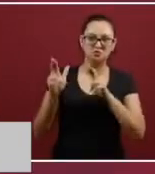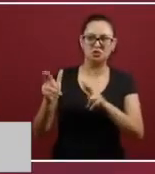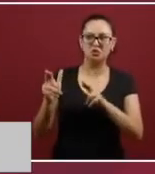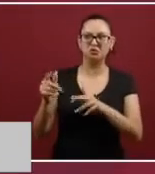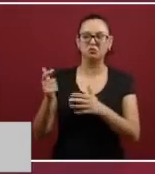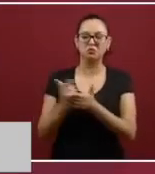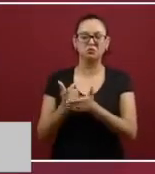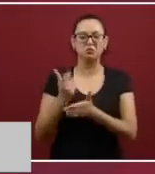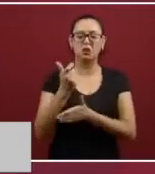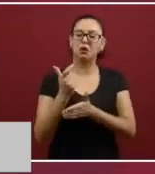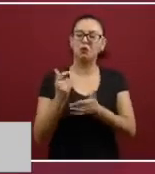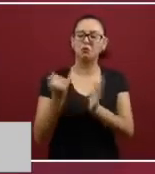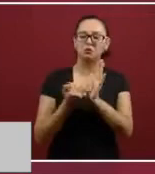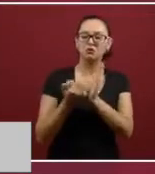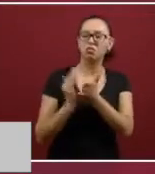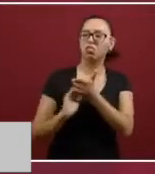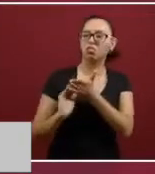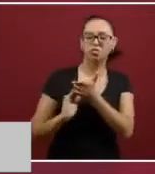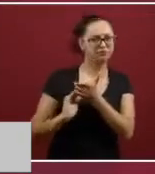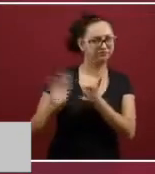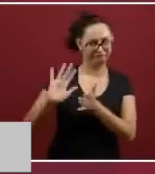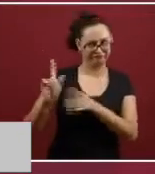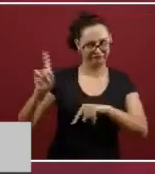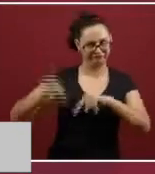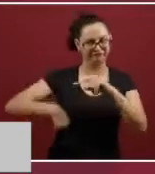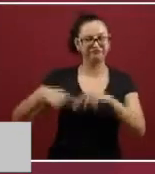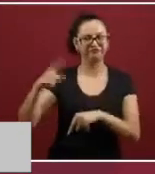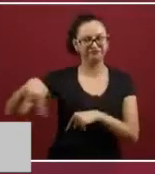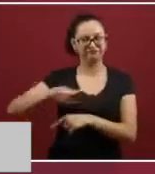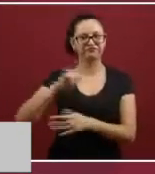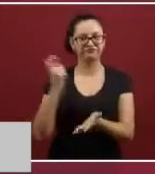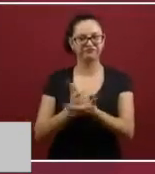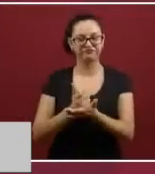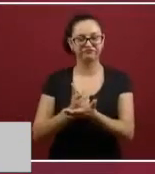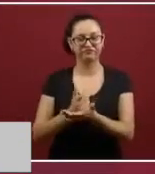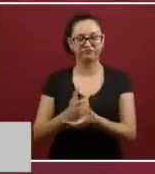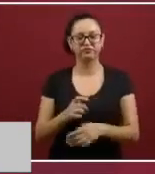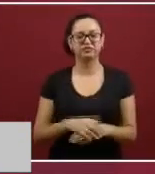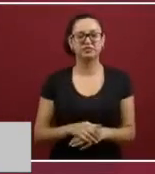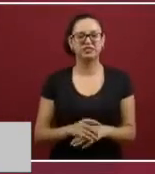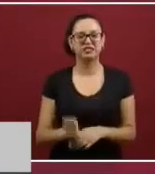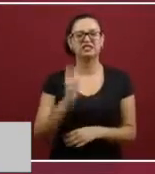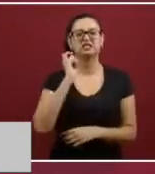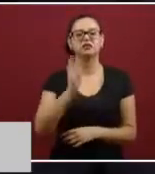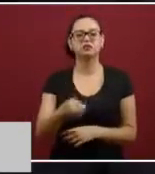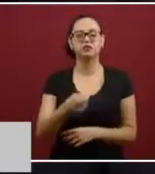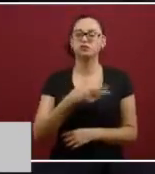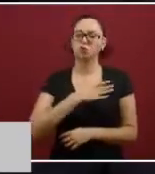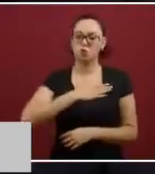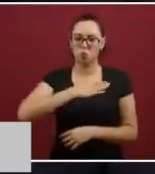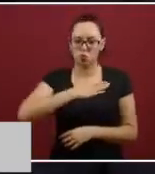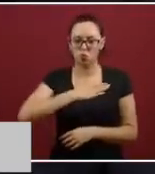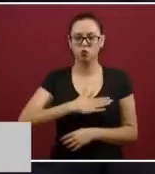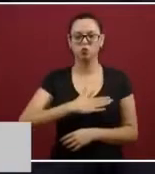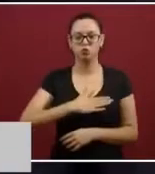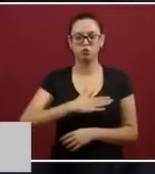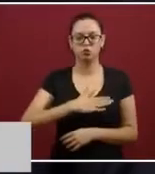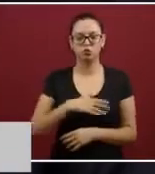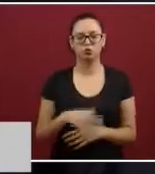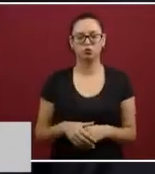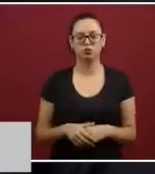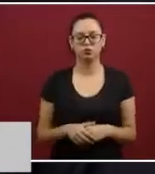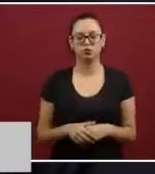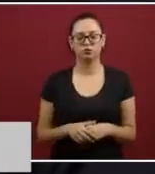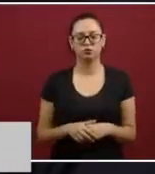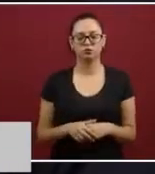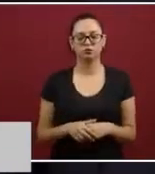certeza de que los recursos se administrarán con honestidad. También informa que el Instituto para devolver al pueblo lo robado ya está en funcionamiento y habrá una